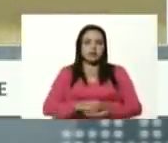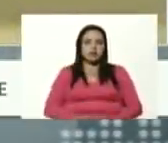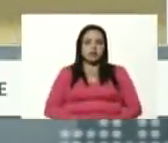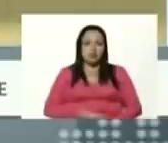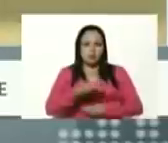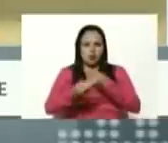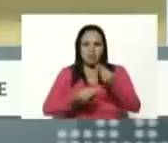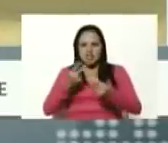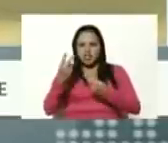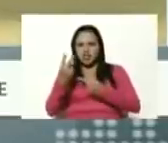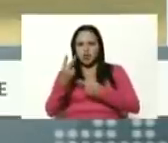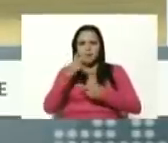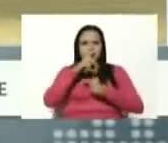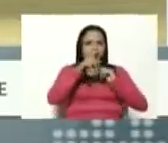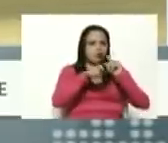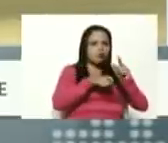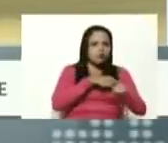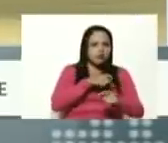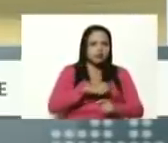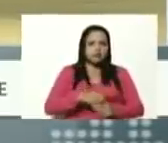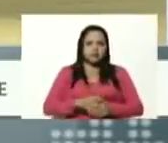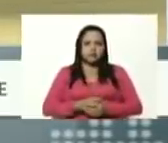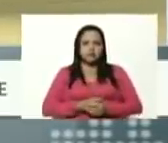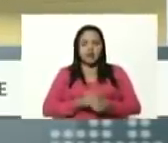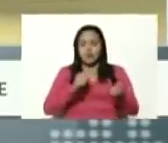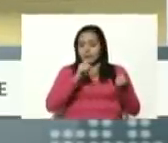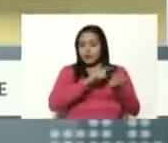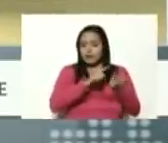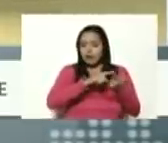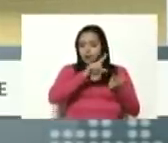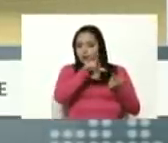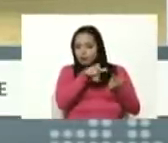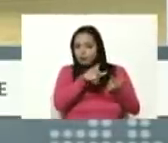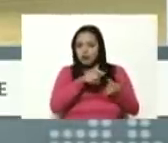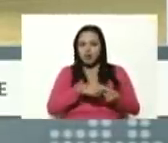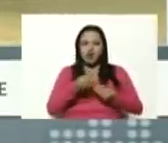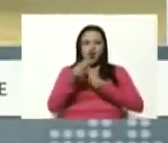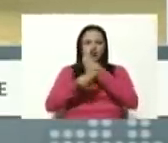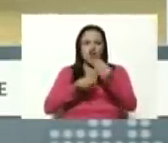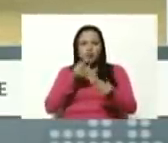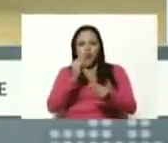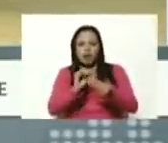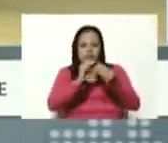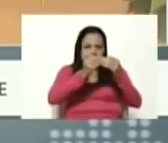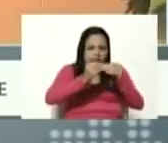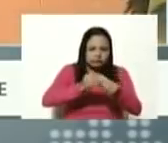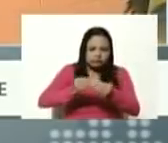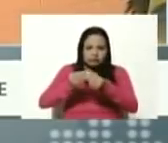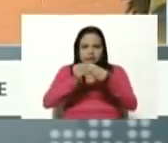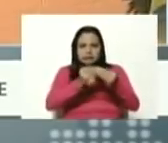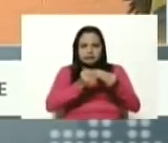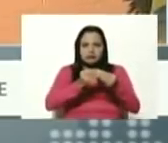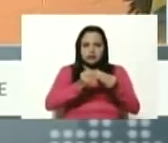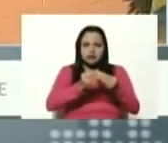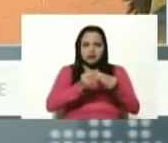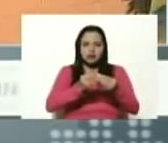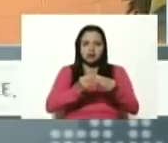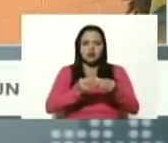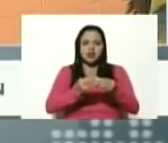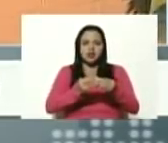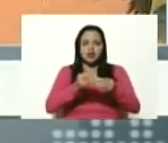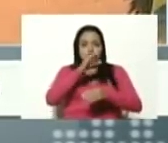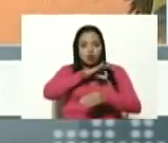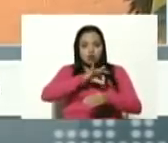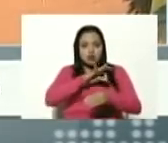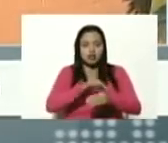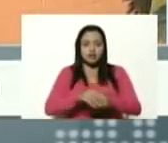dos preguntas. La primera, ¿cómo va la cartografía social? La cartografía